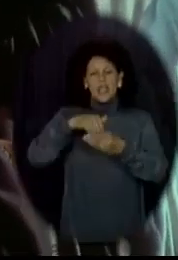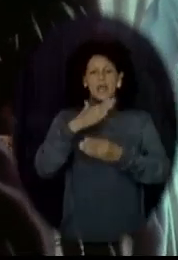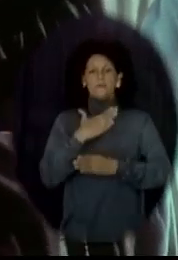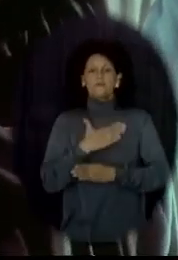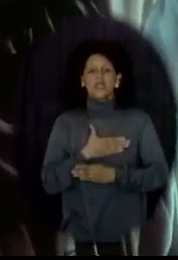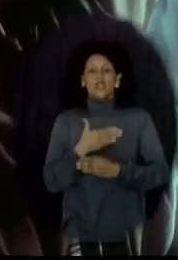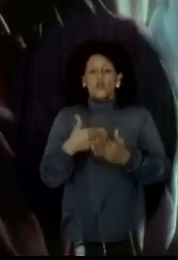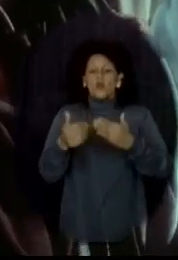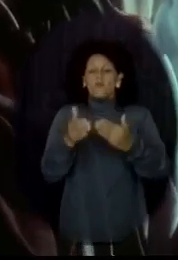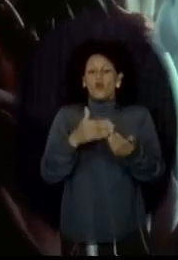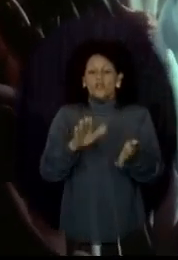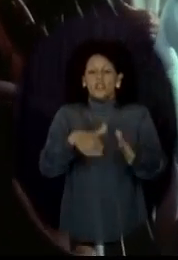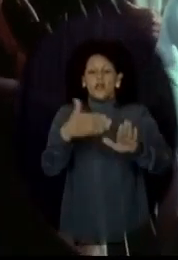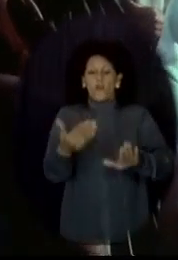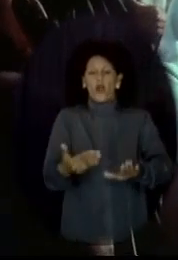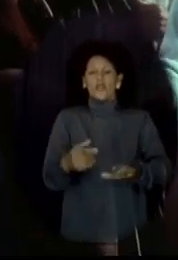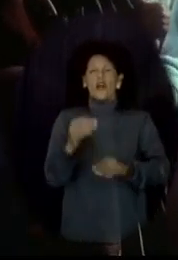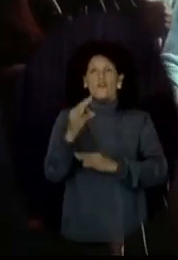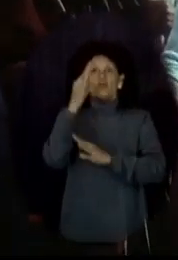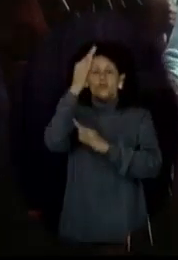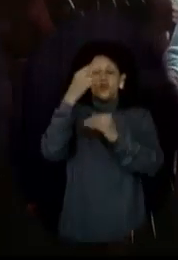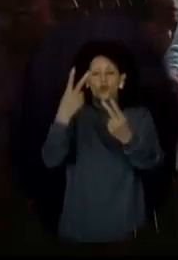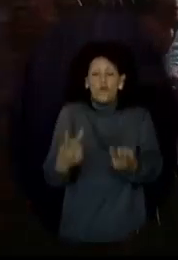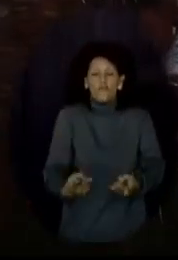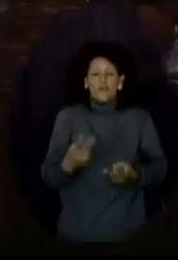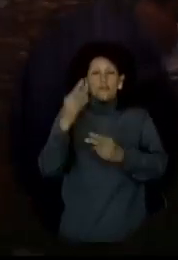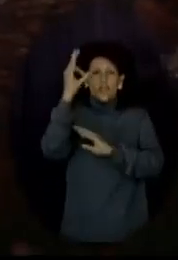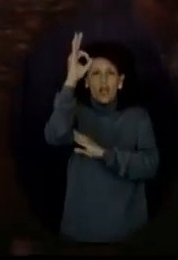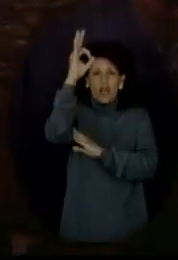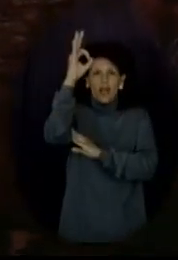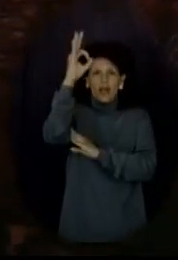en mí, aunque muera, vivirá.